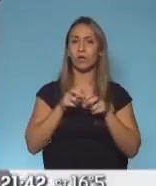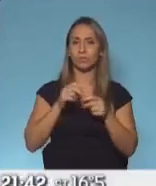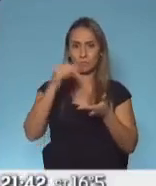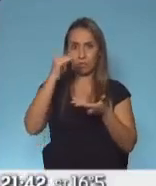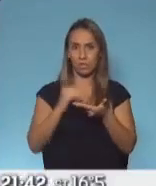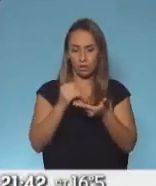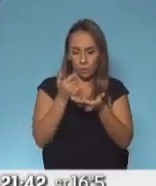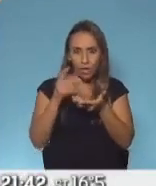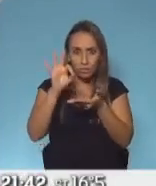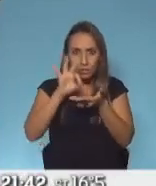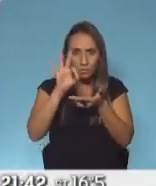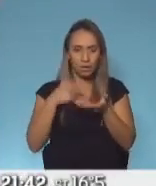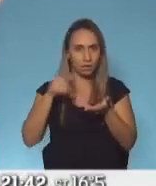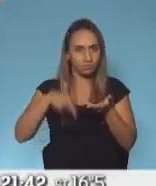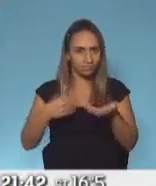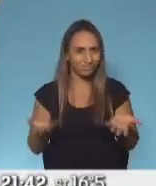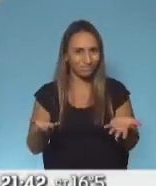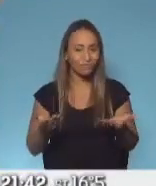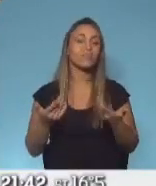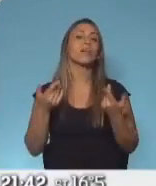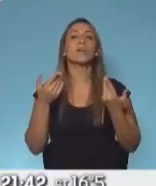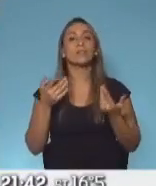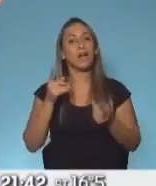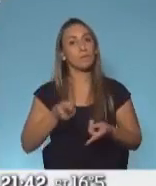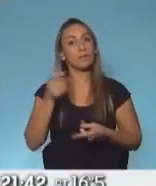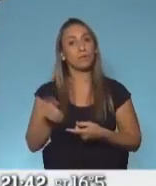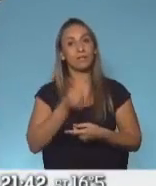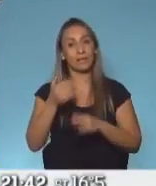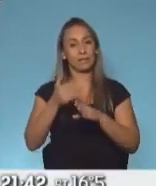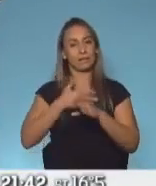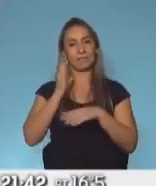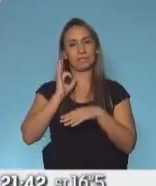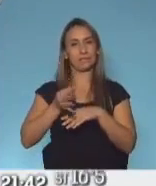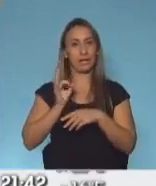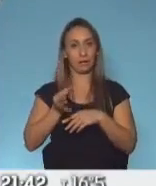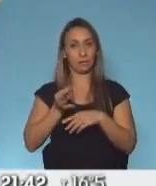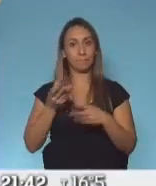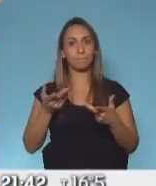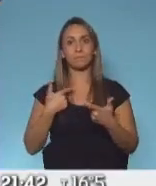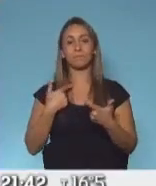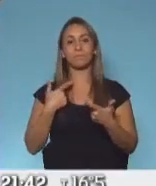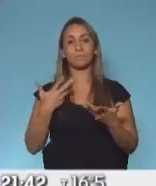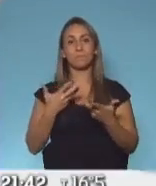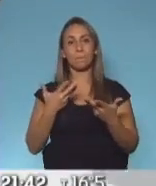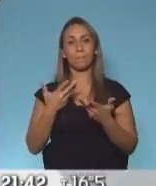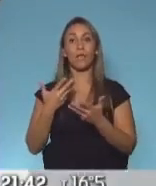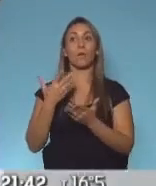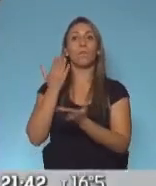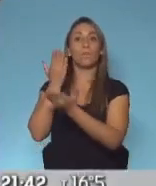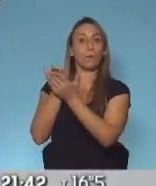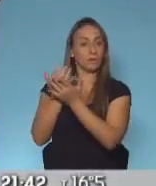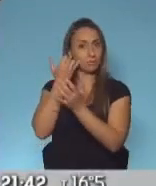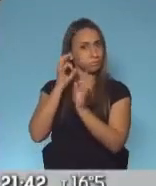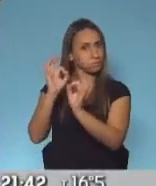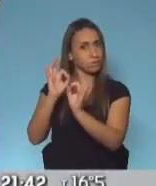lado, porque también es muy importante saber cuál es el nivel de aceptación de la propuesta argentina para